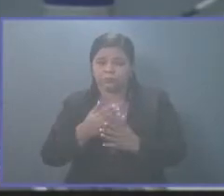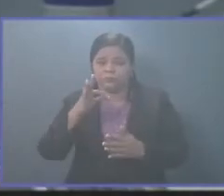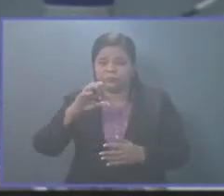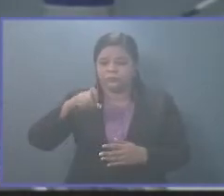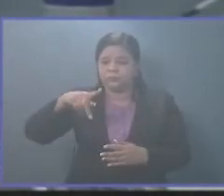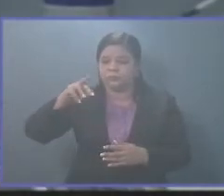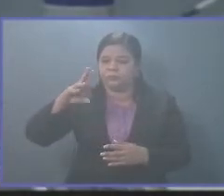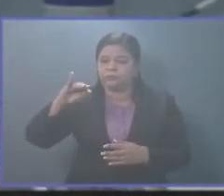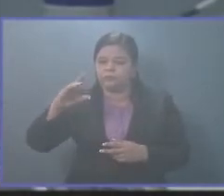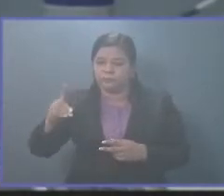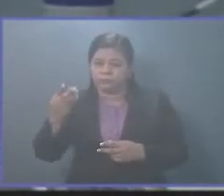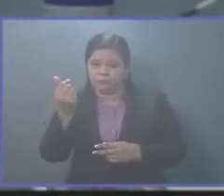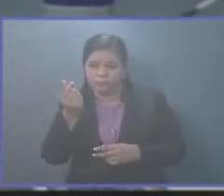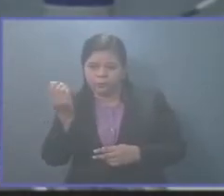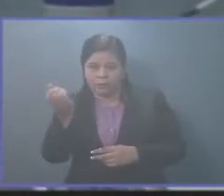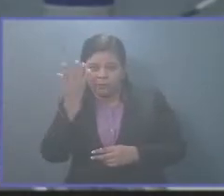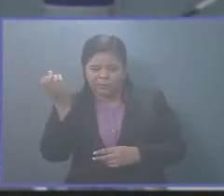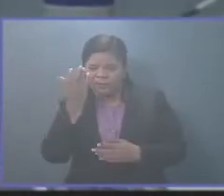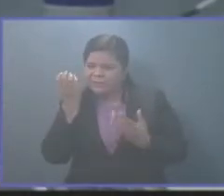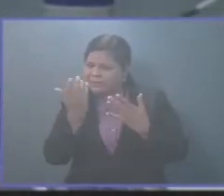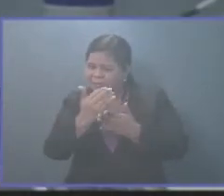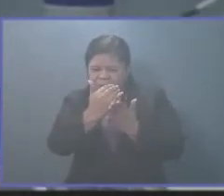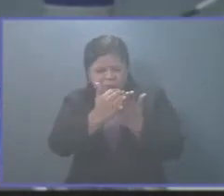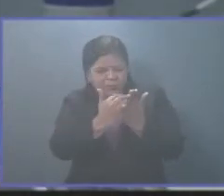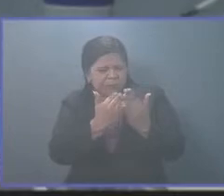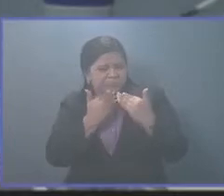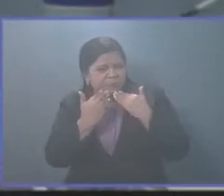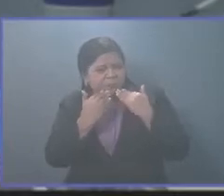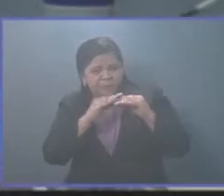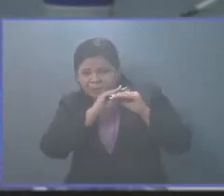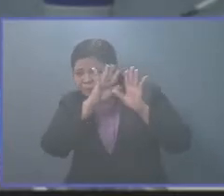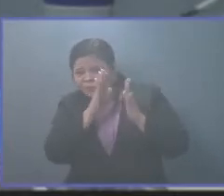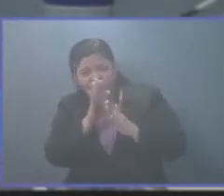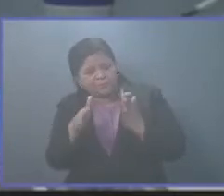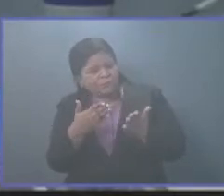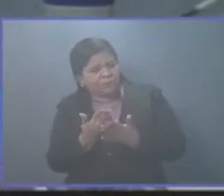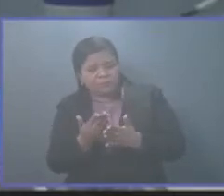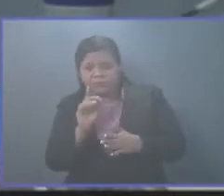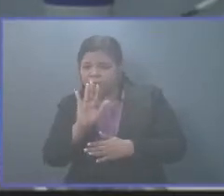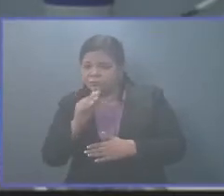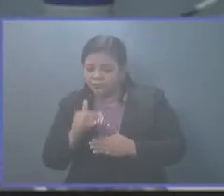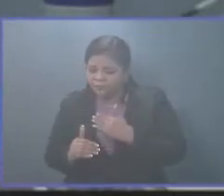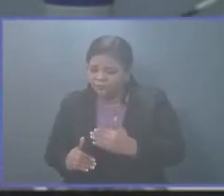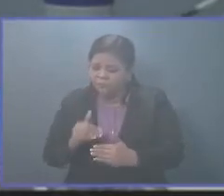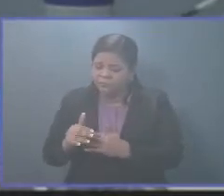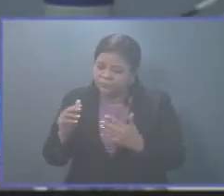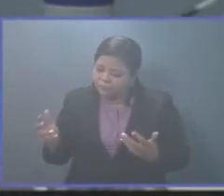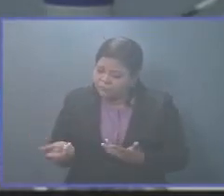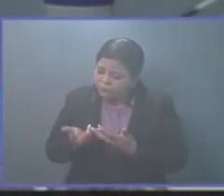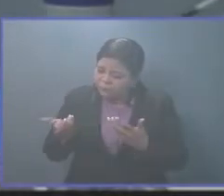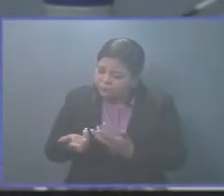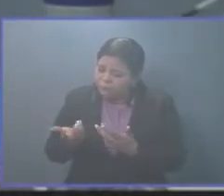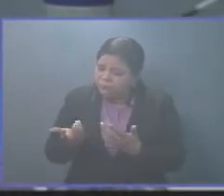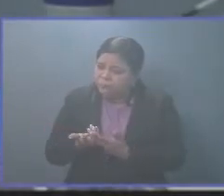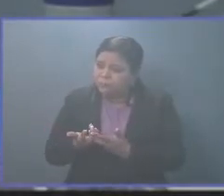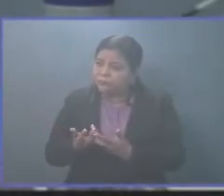Fondo de Emergencia, es decir, plantean todo un desglose de lo que ustedes, de los hallazgos que